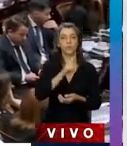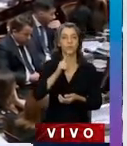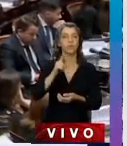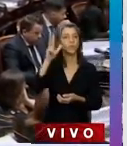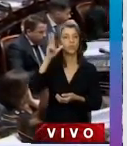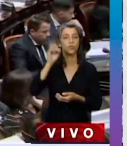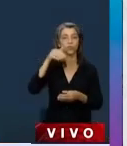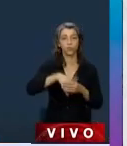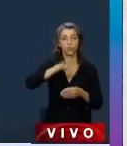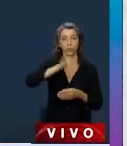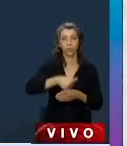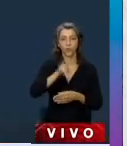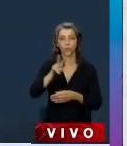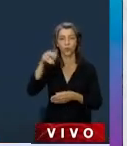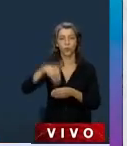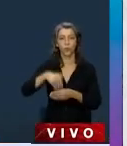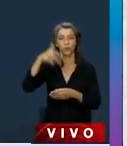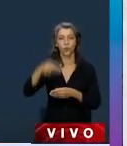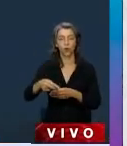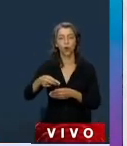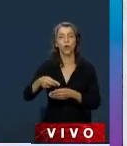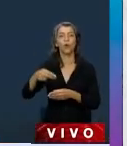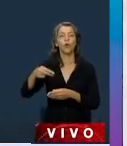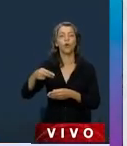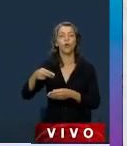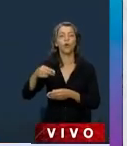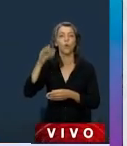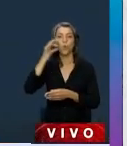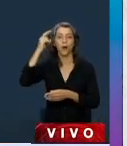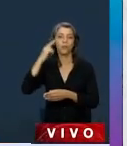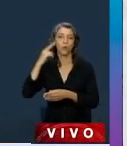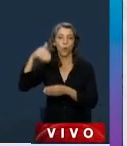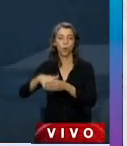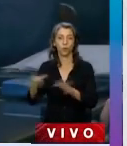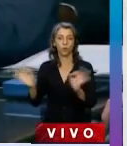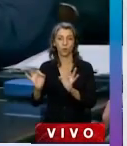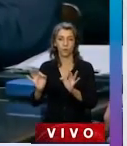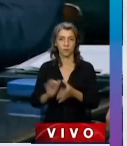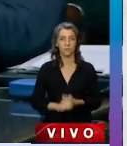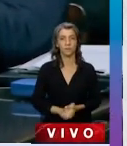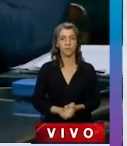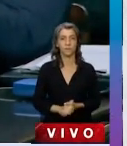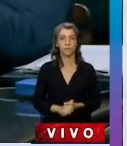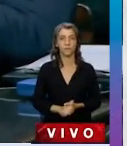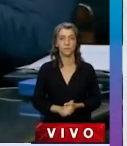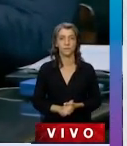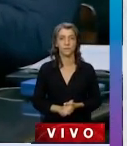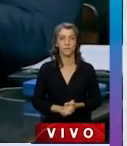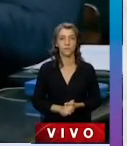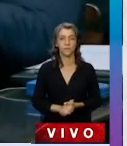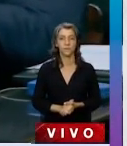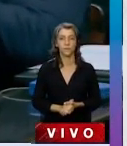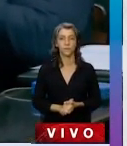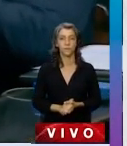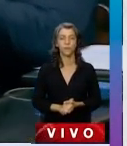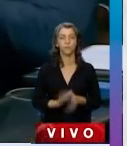y para pagar los 5 mil millones de dólares extra, 5.200, que costó importar el gas natural licuado a los precios que llegó en el